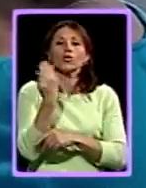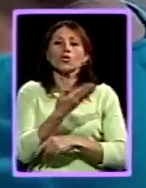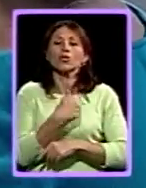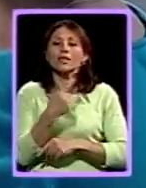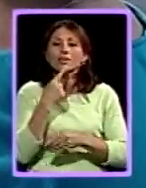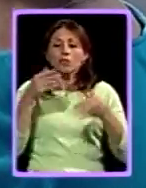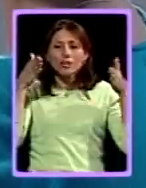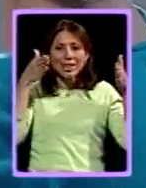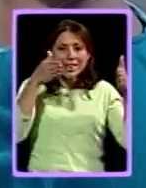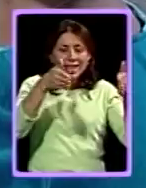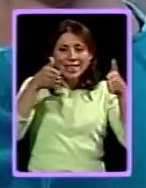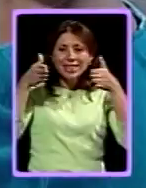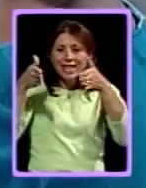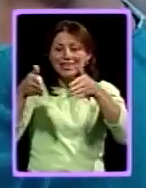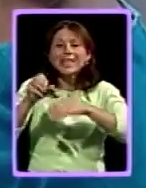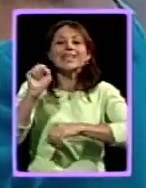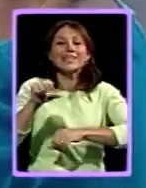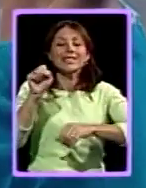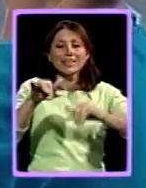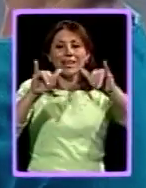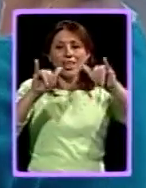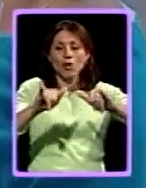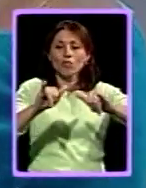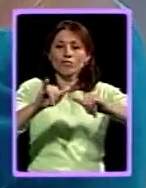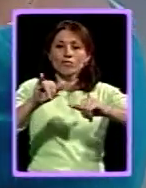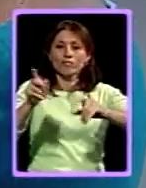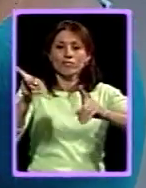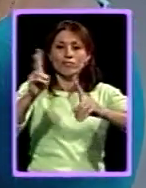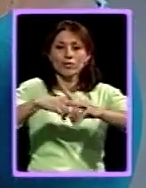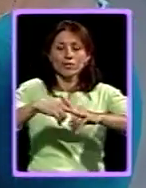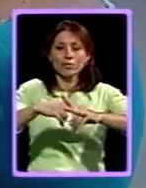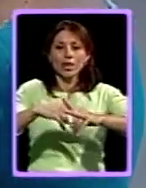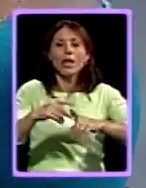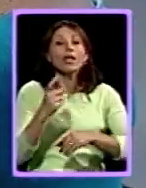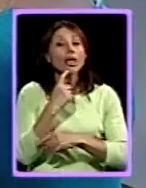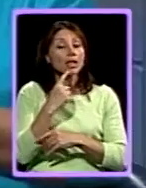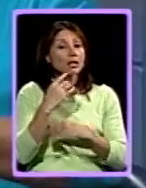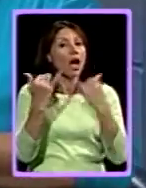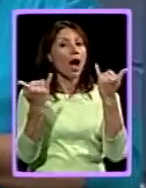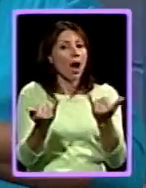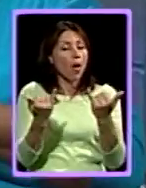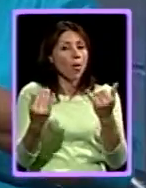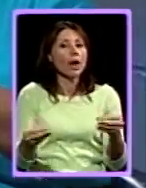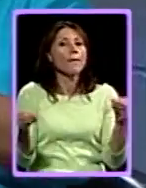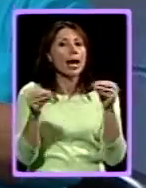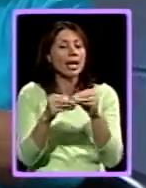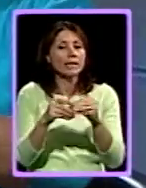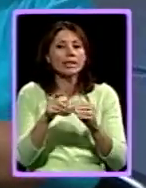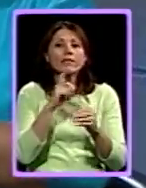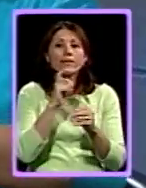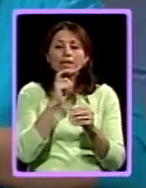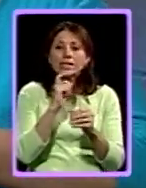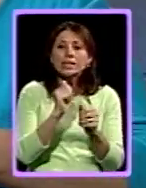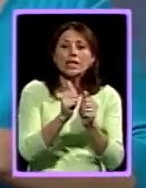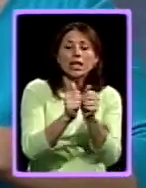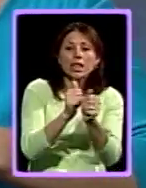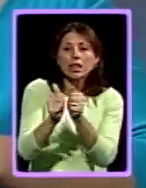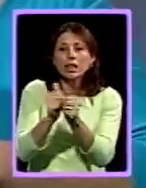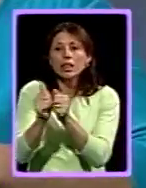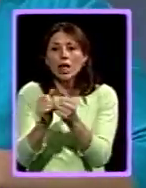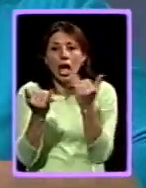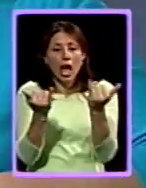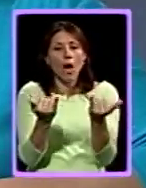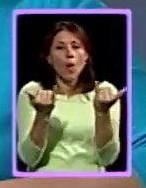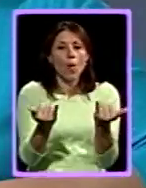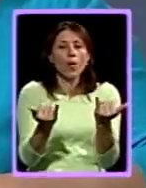quedó debidamente registrado, ¿verdad? Se decía, mire, la carrera se está volviendo más, se está polarizando, se está estrechando la ventaja,